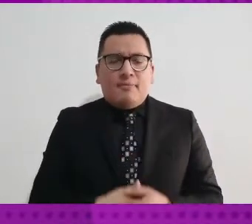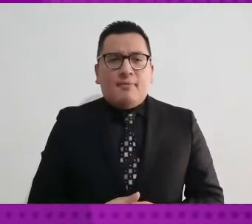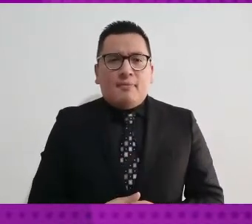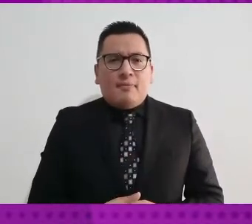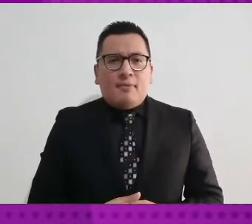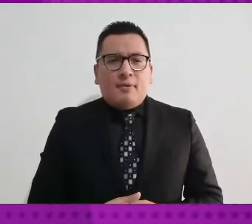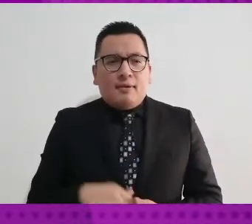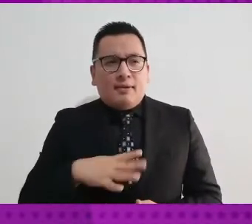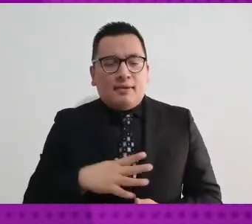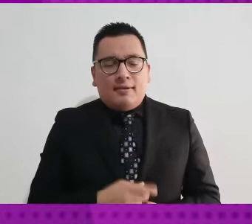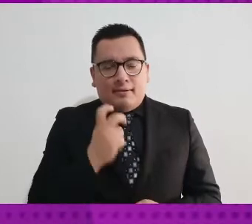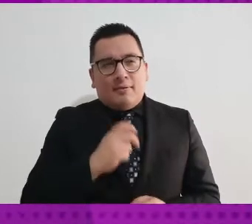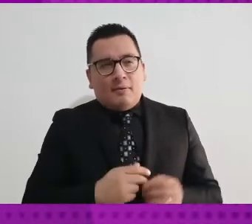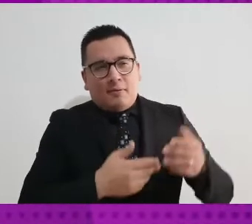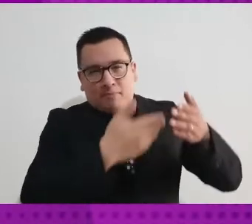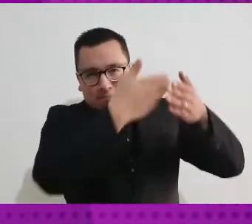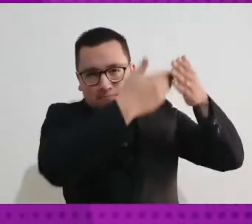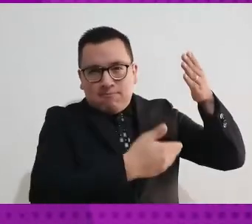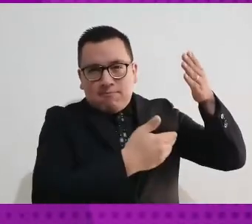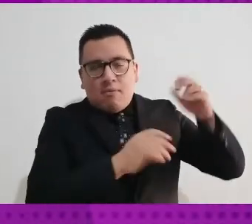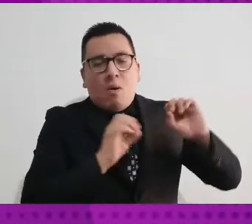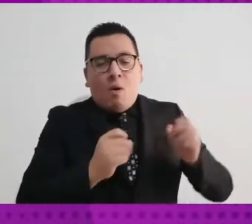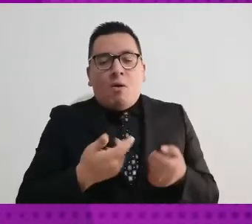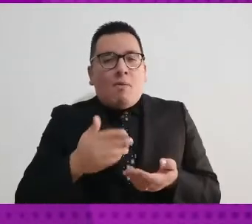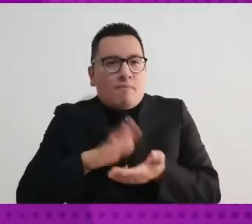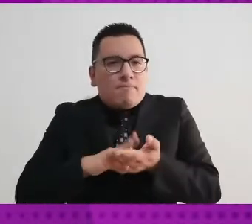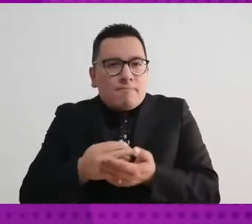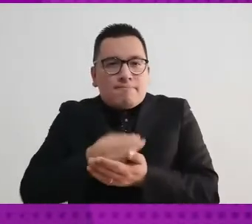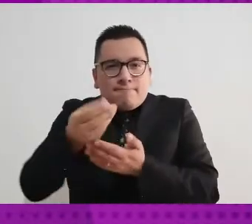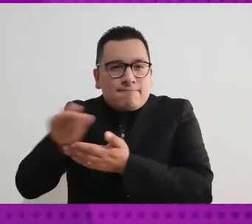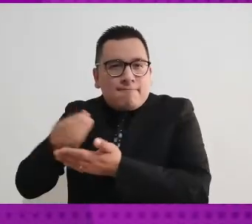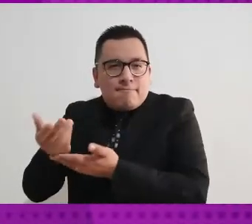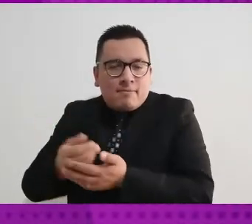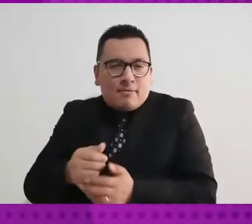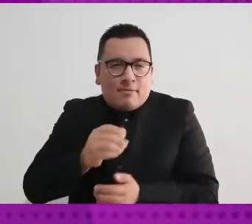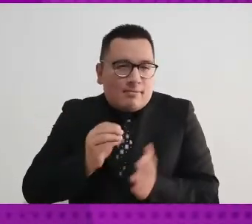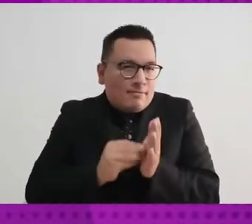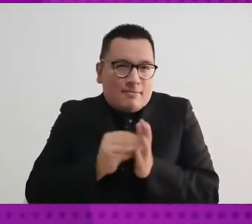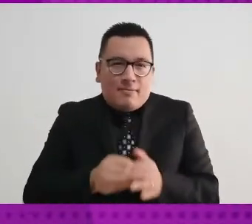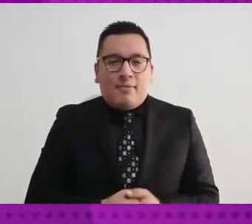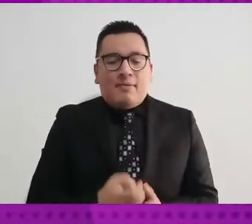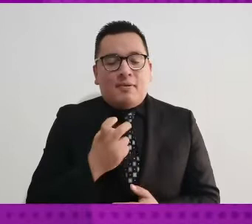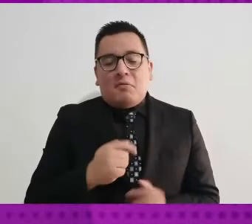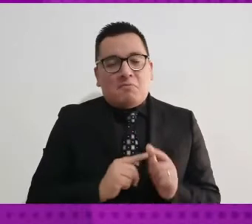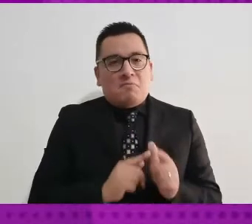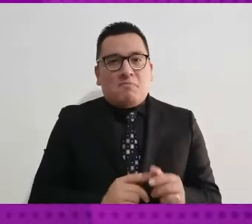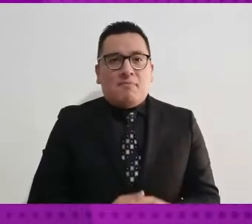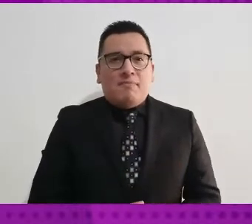ejemplo, estos flyers que tú comentabas, o los volantitos que se distribuyen, todavía hoy se distribuyen volantes, ¿no? Eso me parece que ha